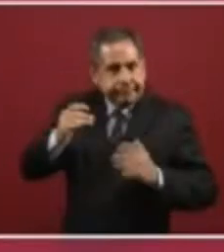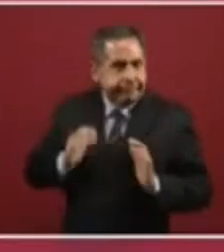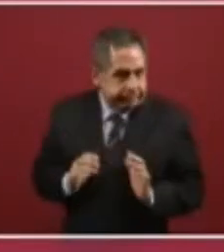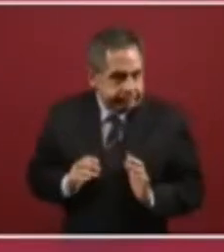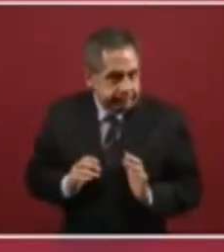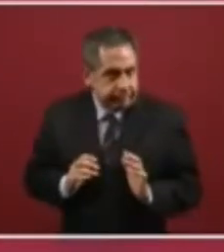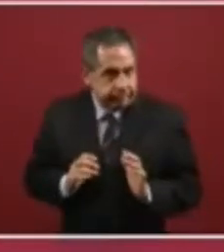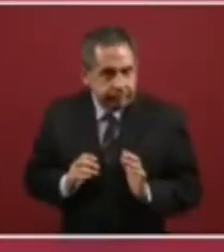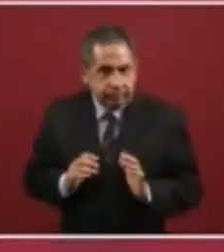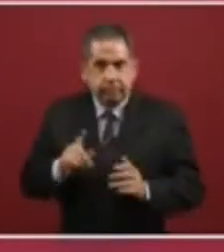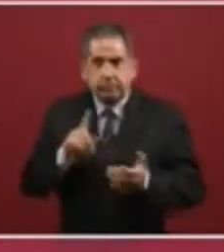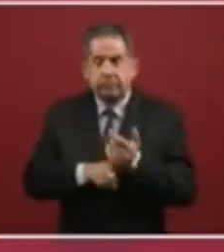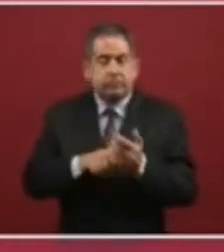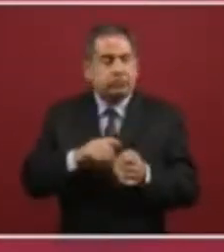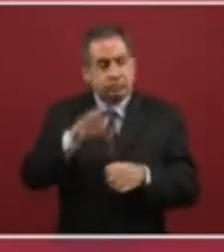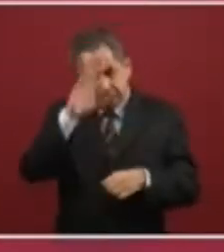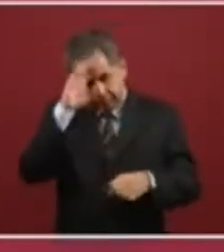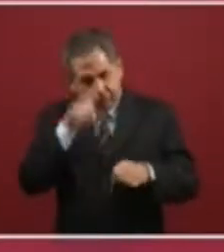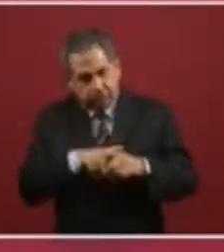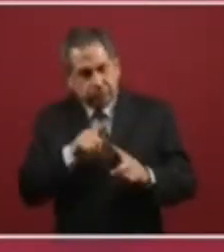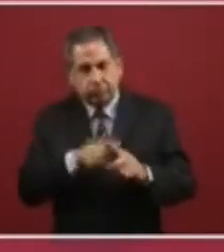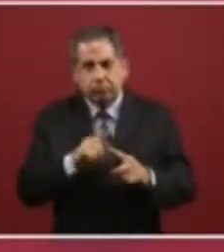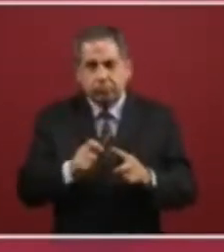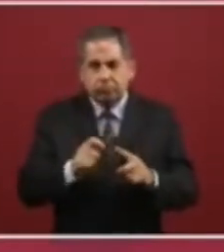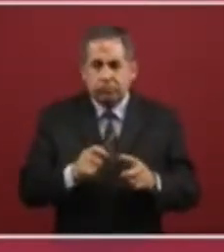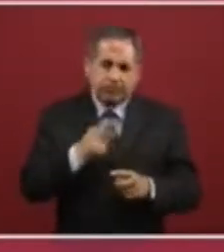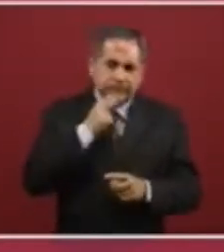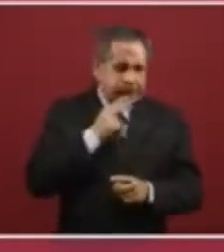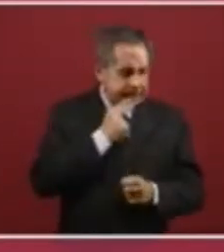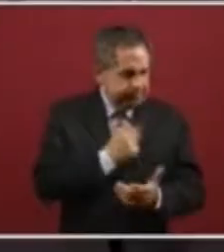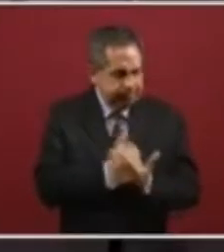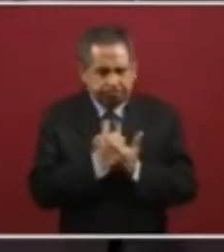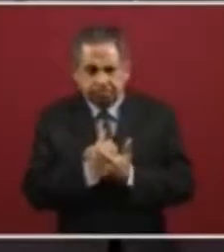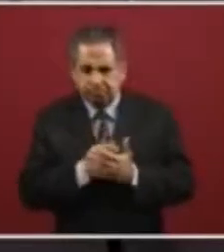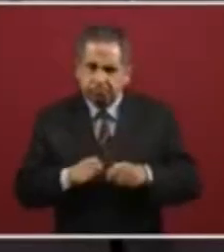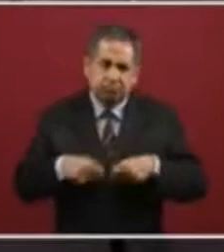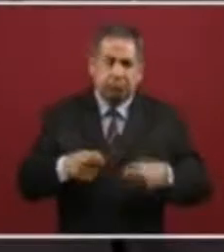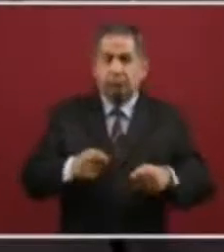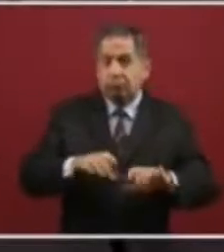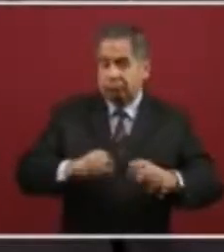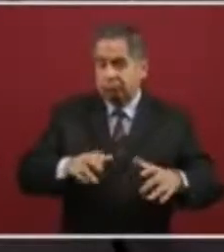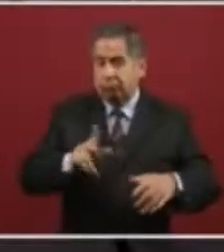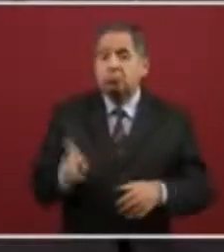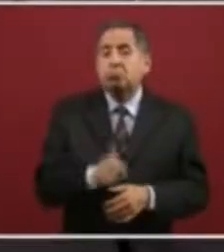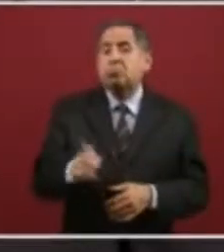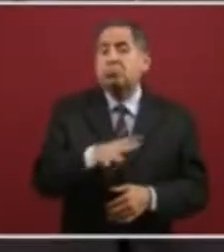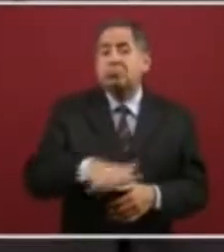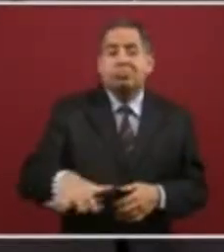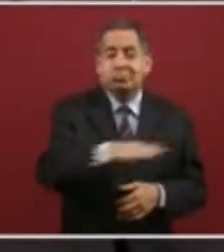porque la cultura es lo que tiene que ver con los pueblos